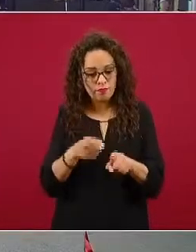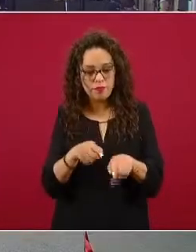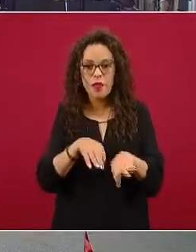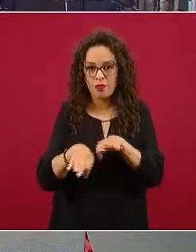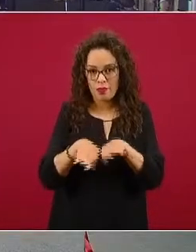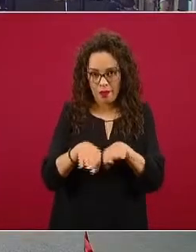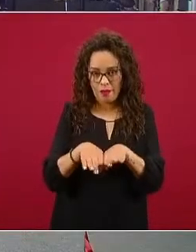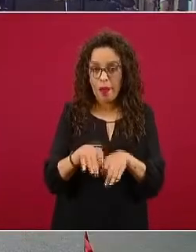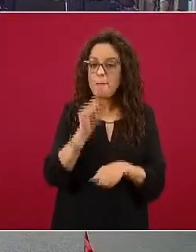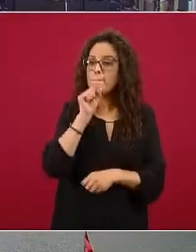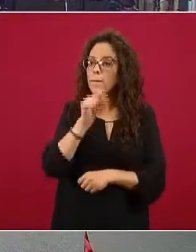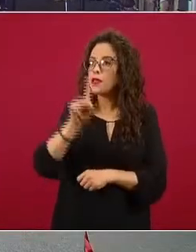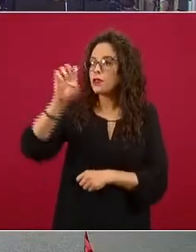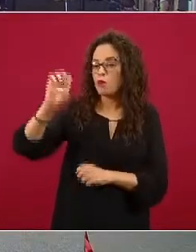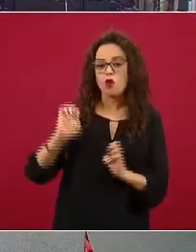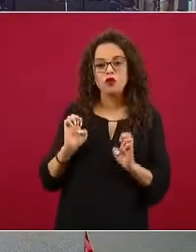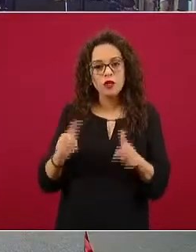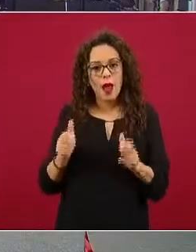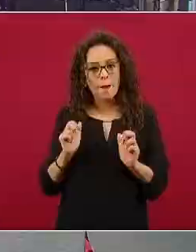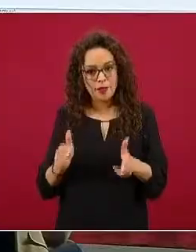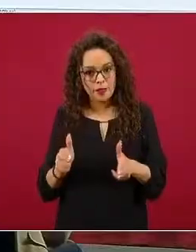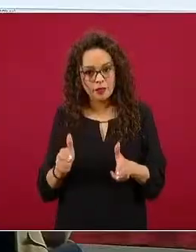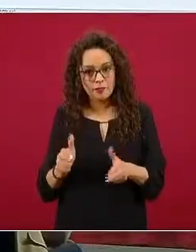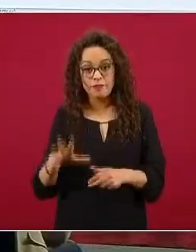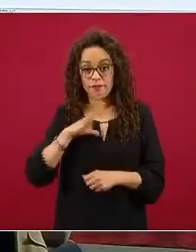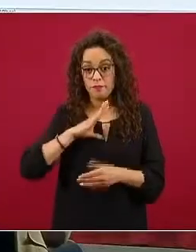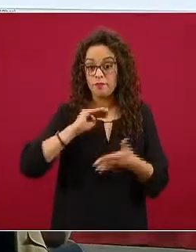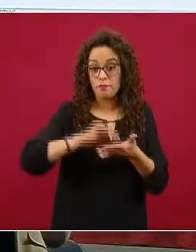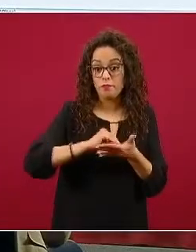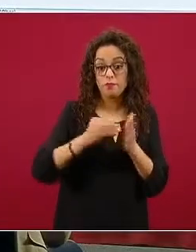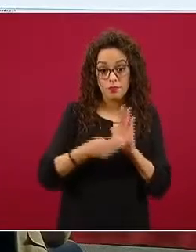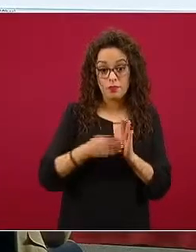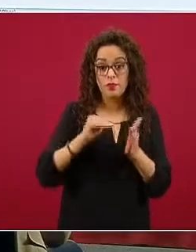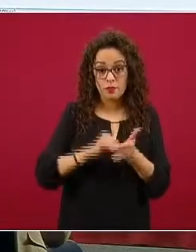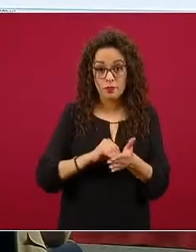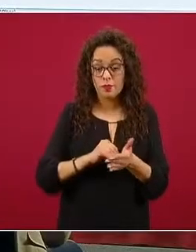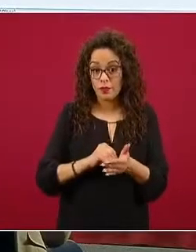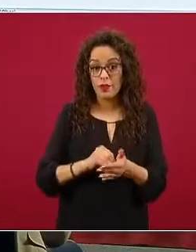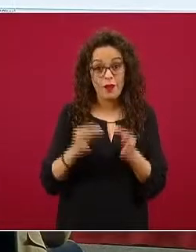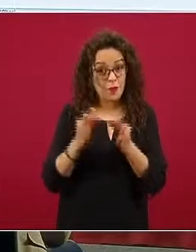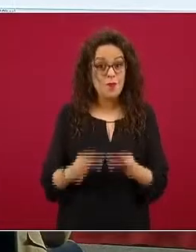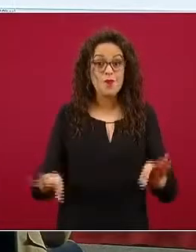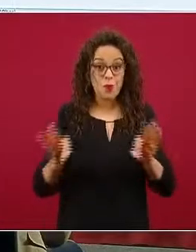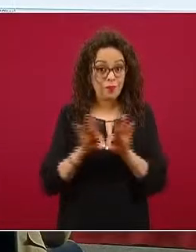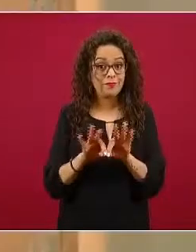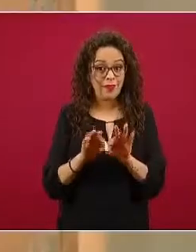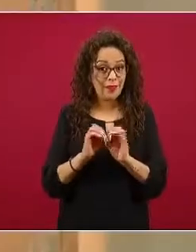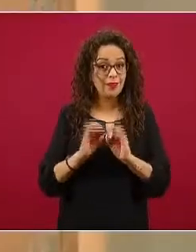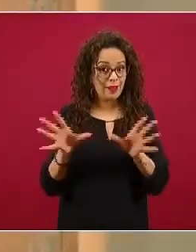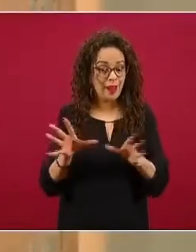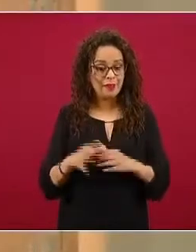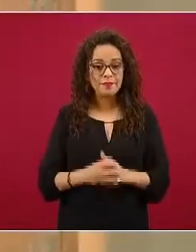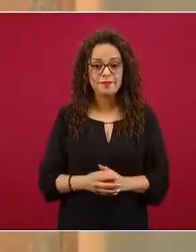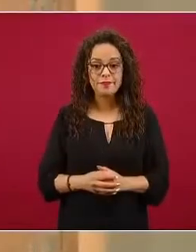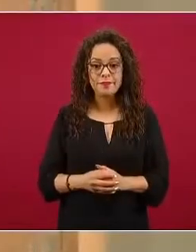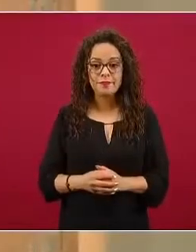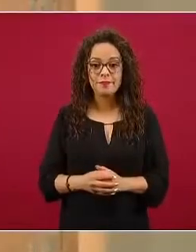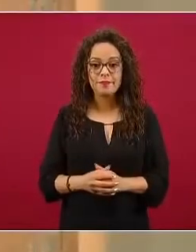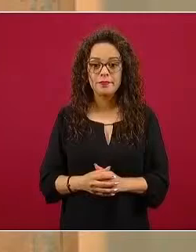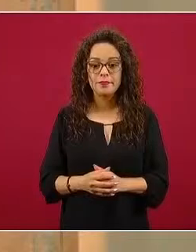estado de Chiapas, que conocemos todos, tenemos estrategias que son muy destacables. La que sigue, por favor.